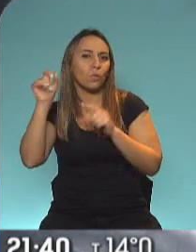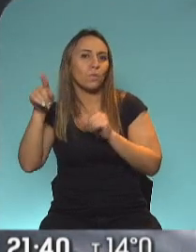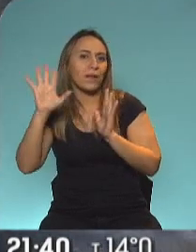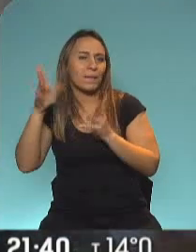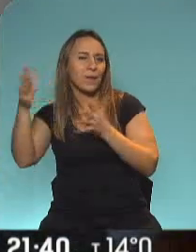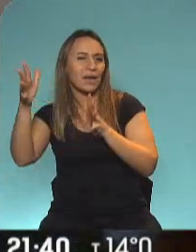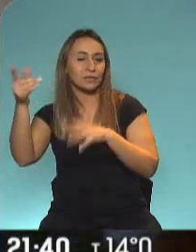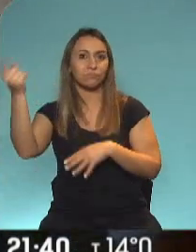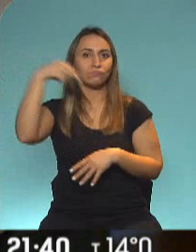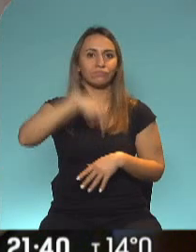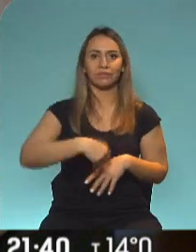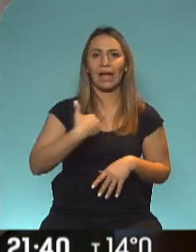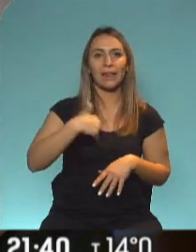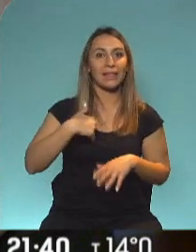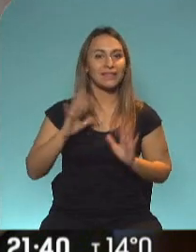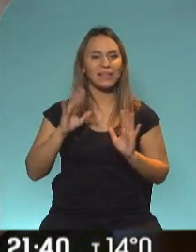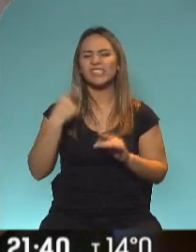Argentina. Siempre dicen